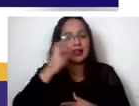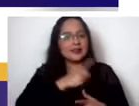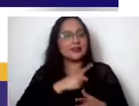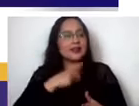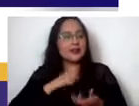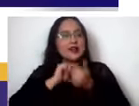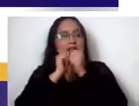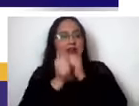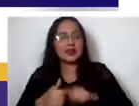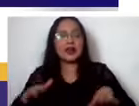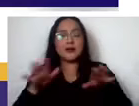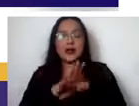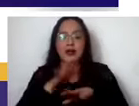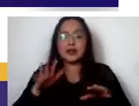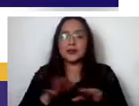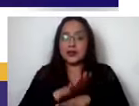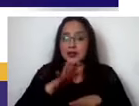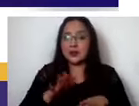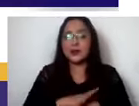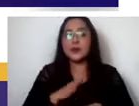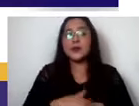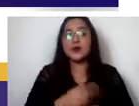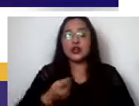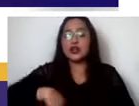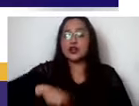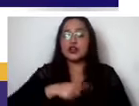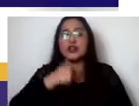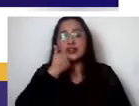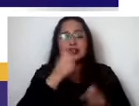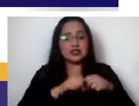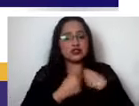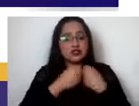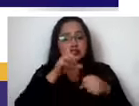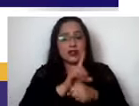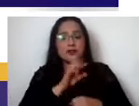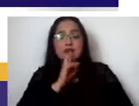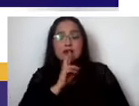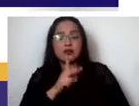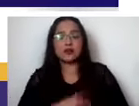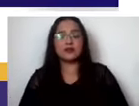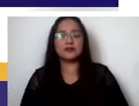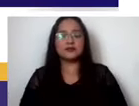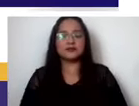moviendo si queremos tener una sociedad mejor. Sí.